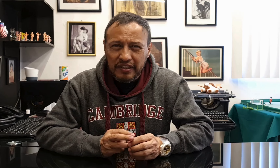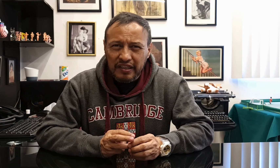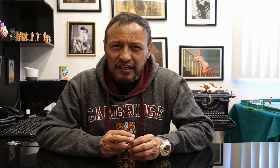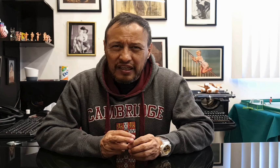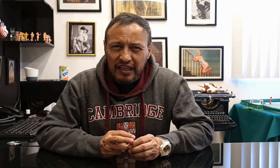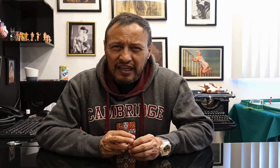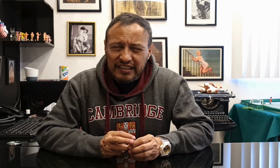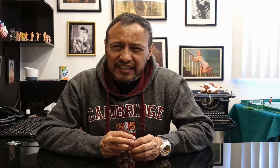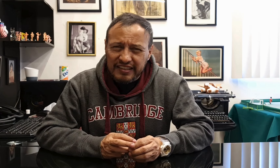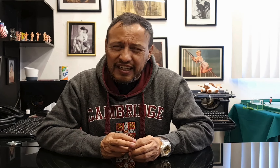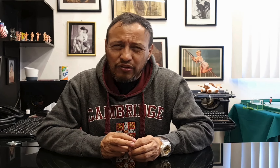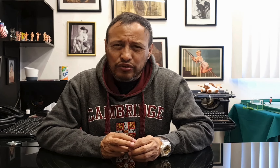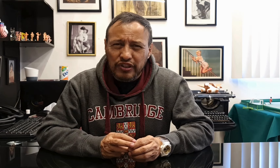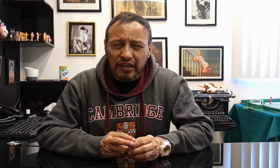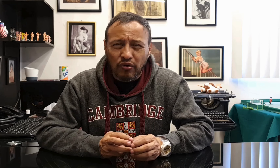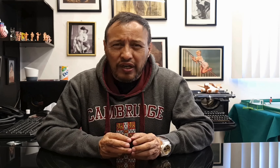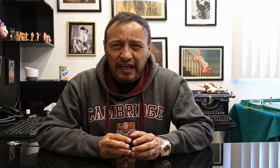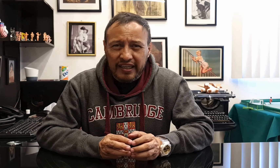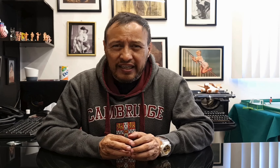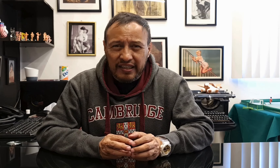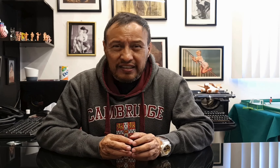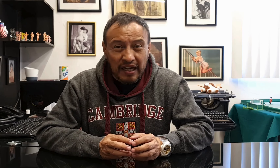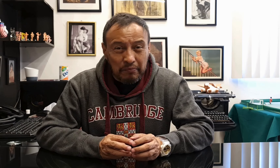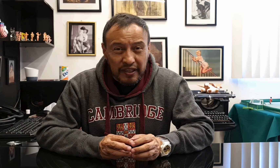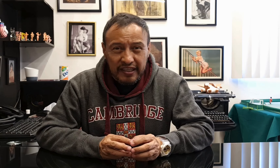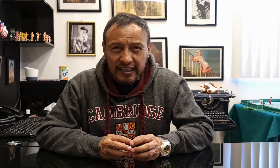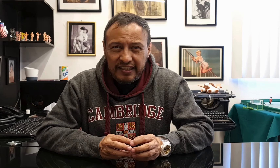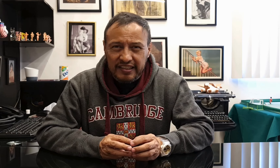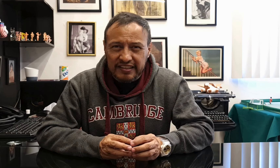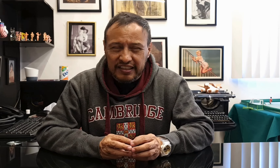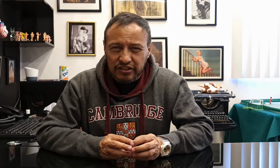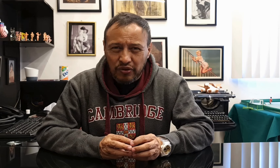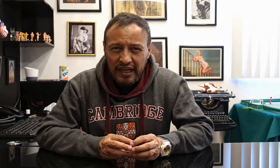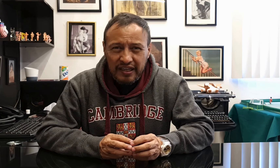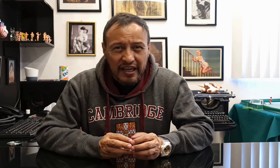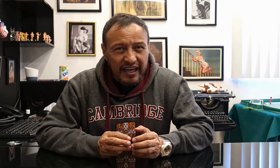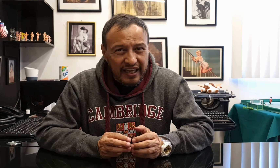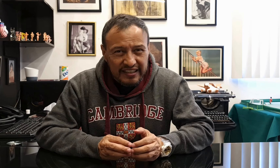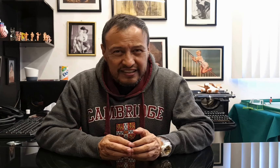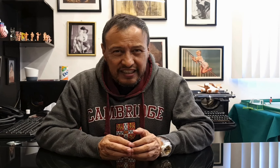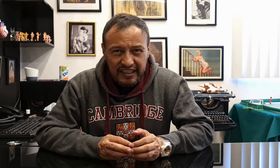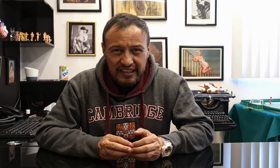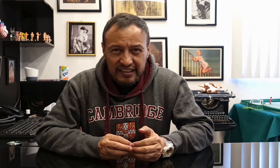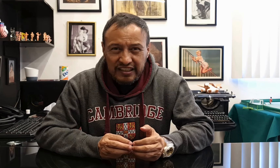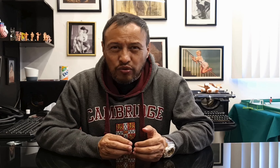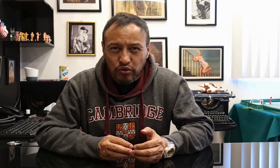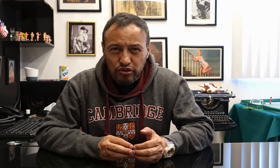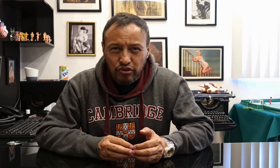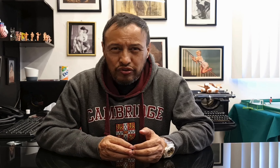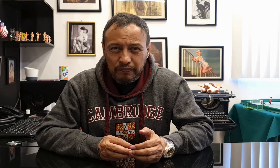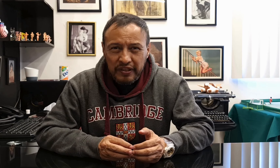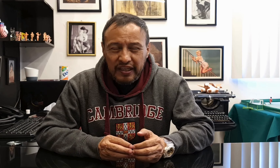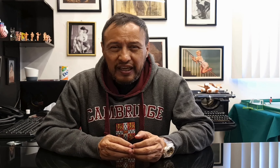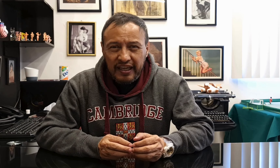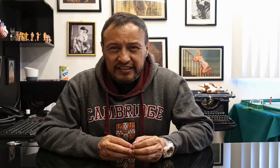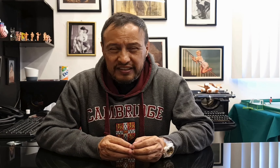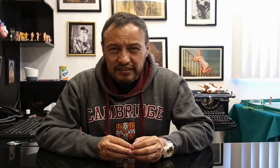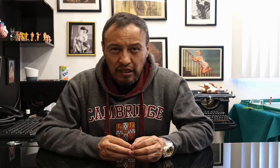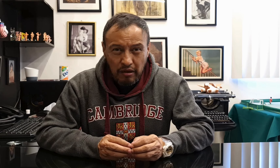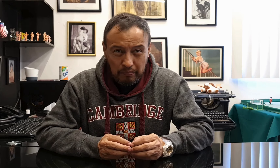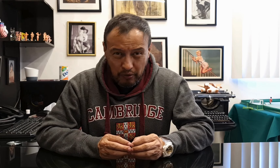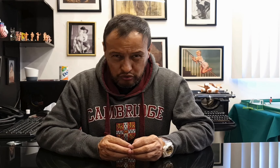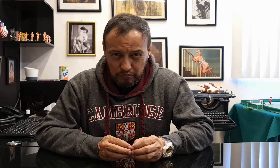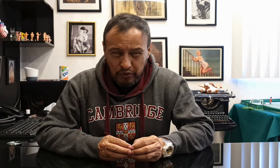ley. La tercera cosa con la que también hay que diseccionar este discurso